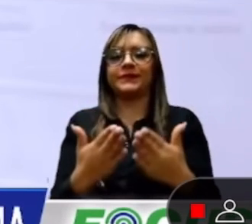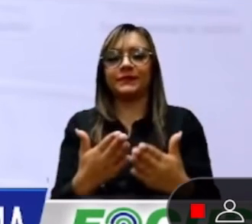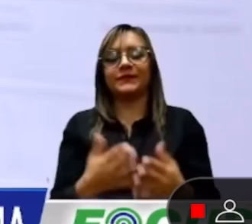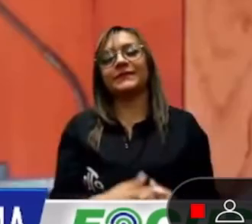gracias